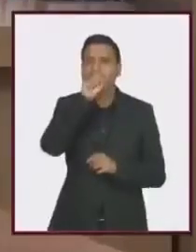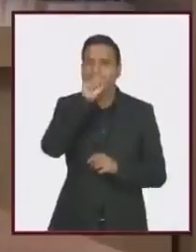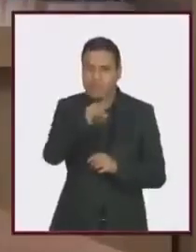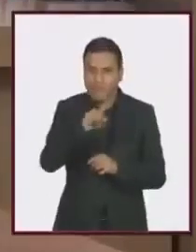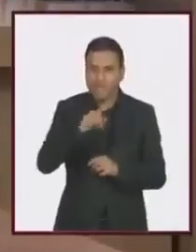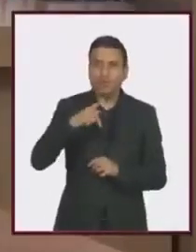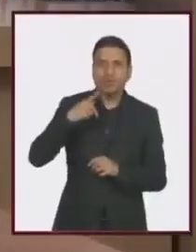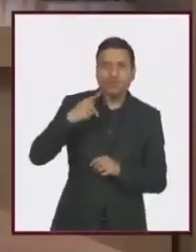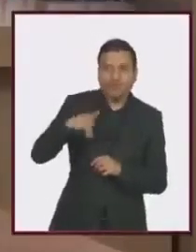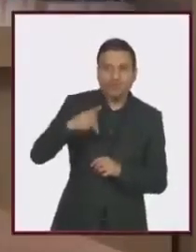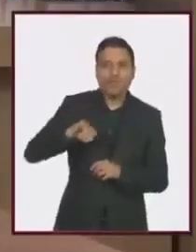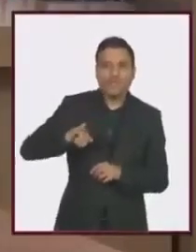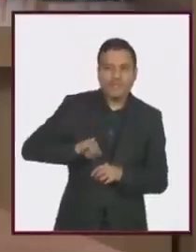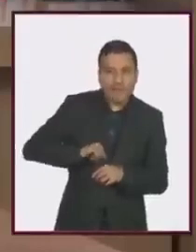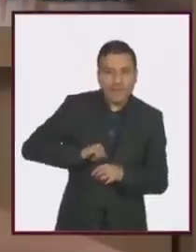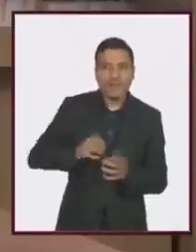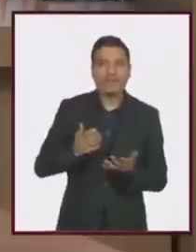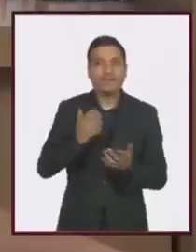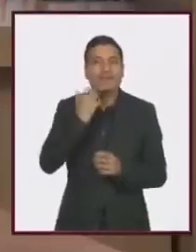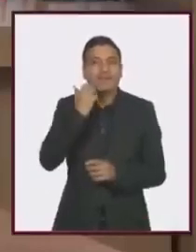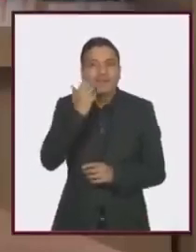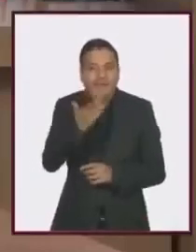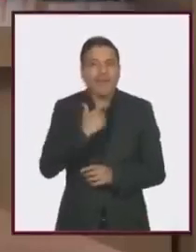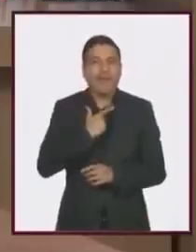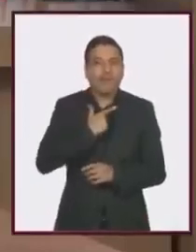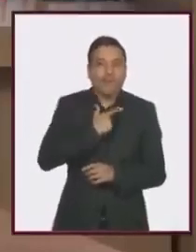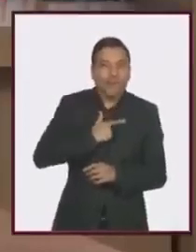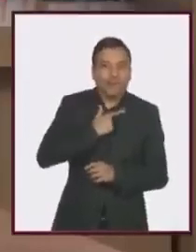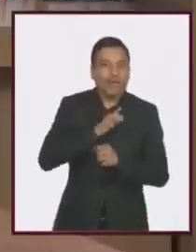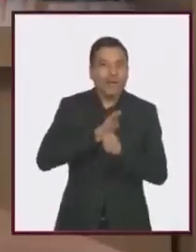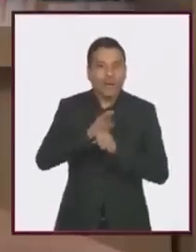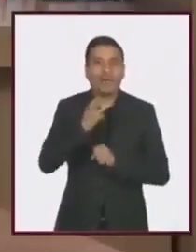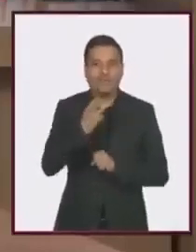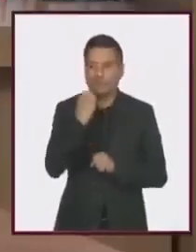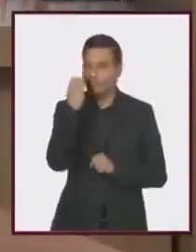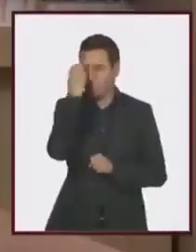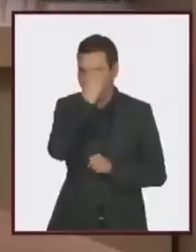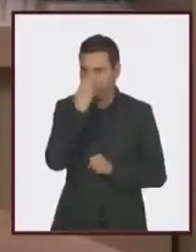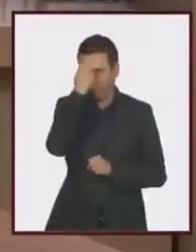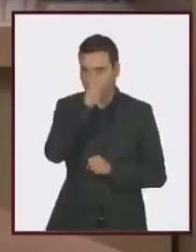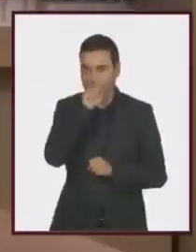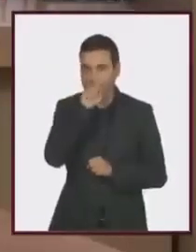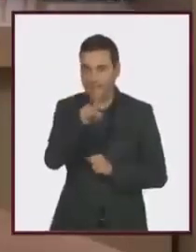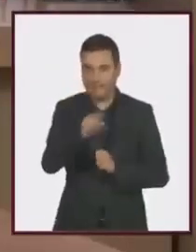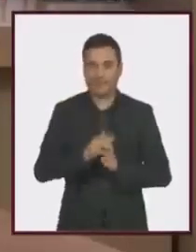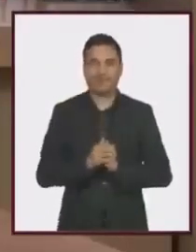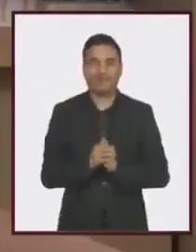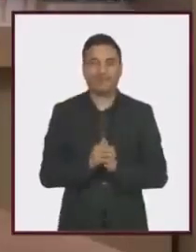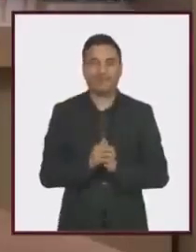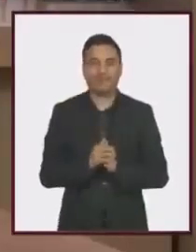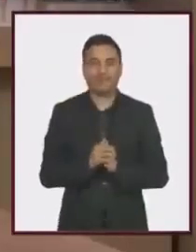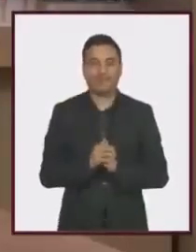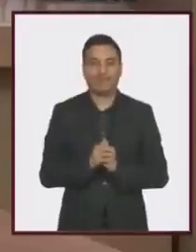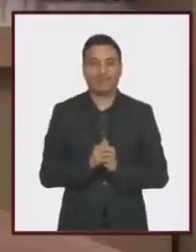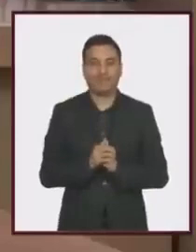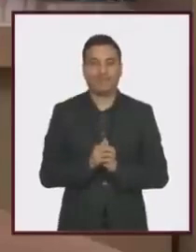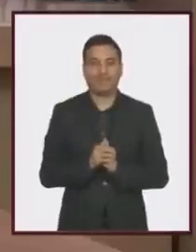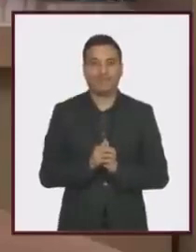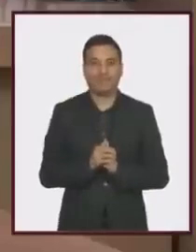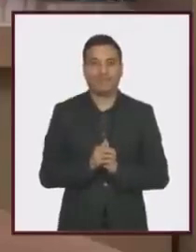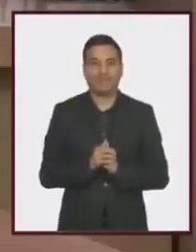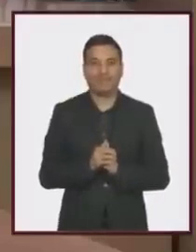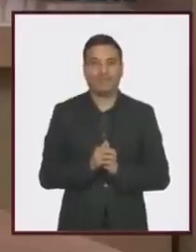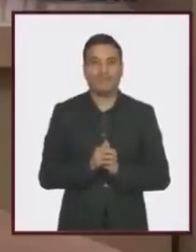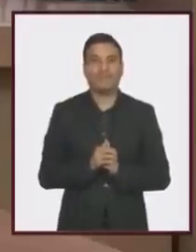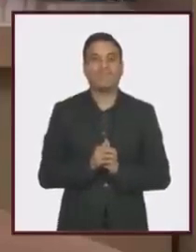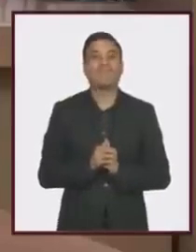lo que a ellos les gustaría trabajar al interior de la escuela. Una vez que nosotros hemos reconocido a partir